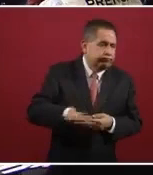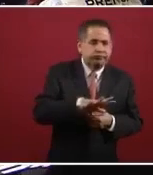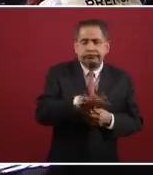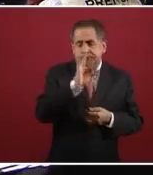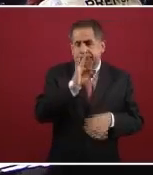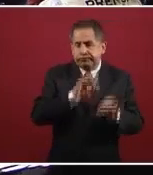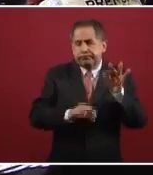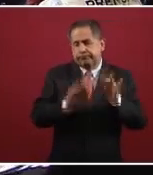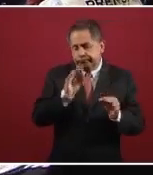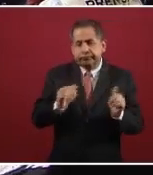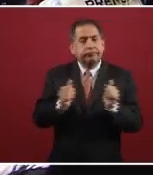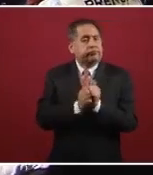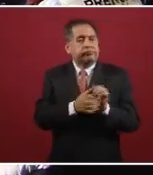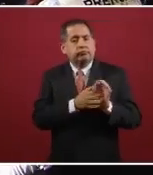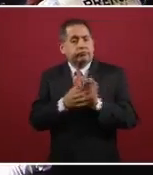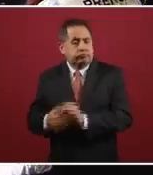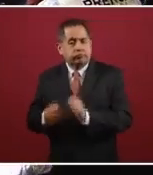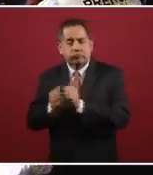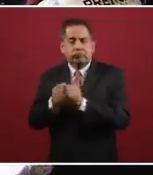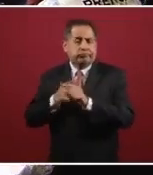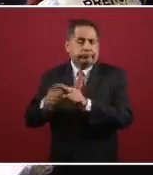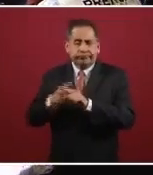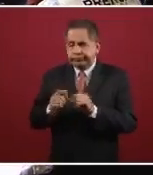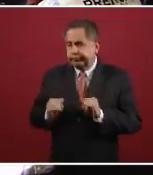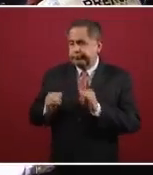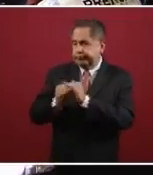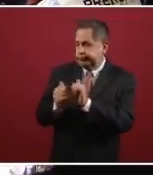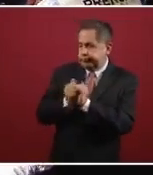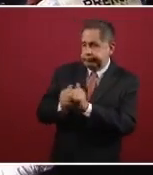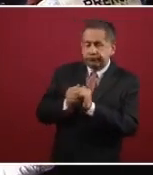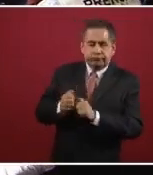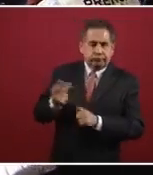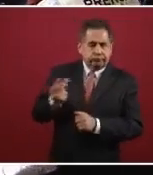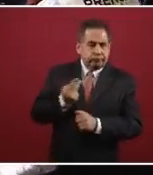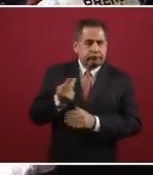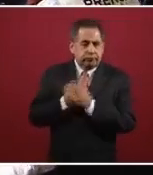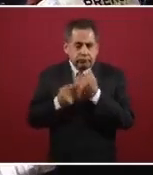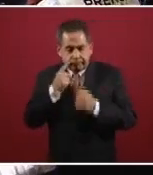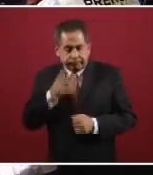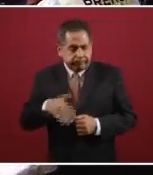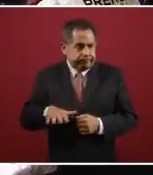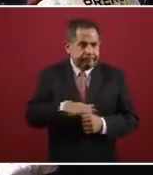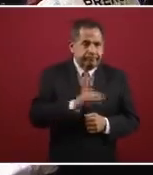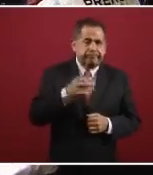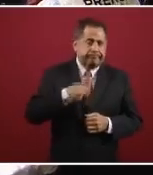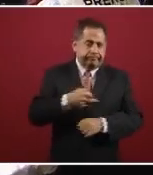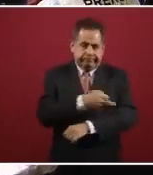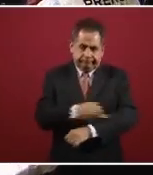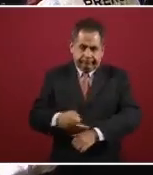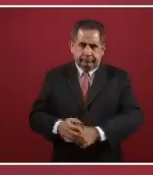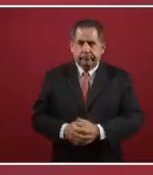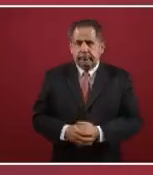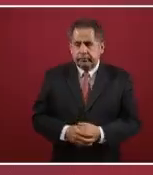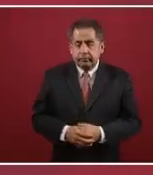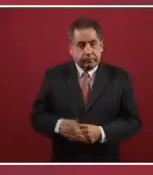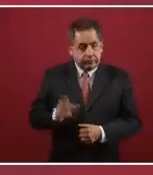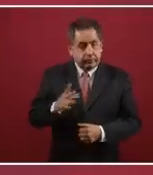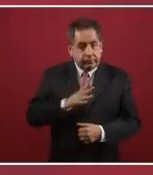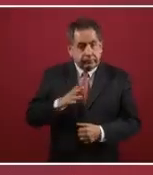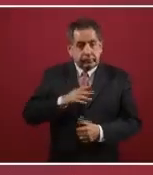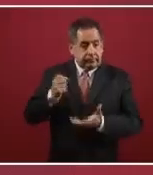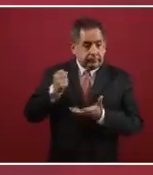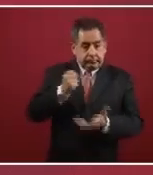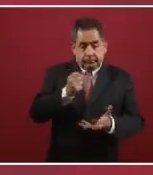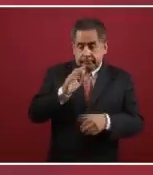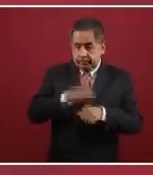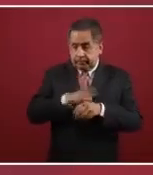comisión en coordinación con distintas instituciones o con colectivos que representan a los familiares y a las propias familias. Pero ha habido recursos